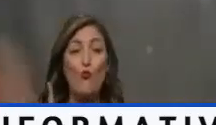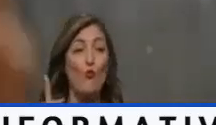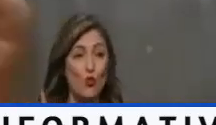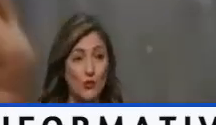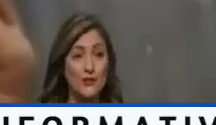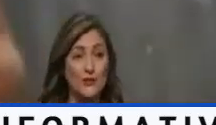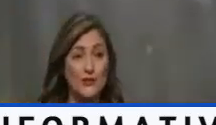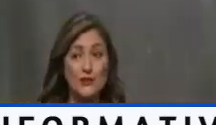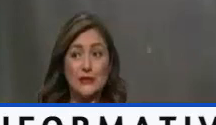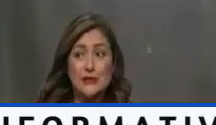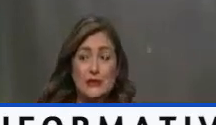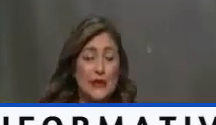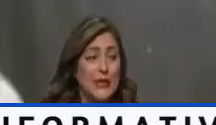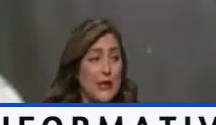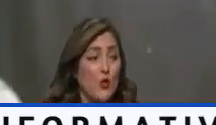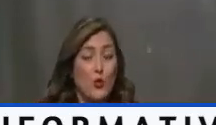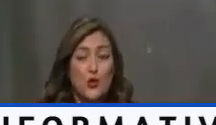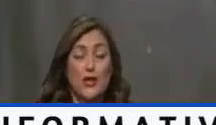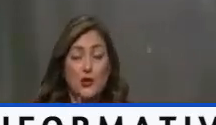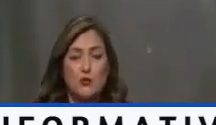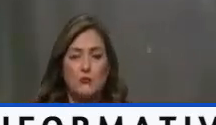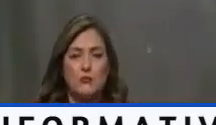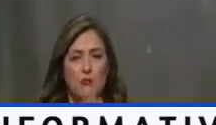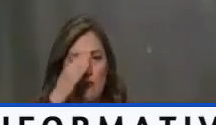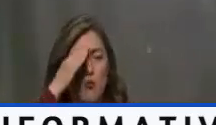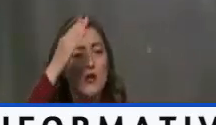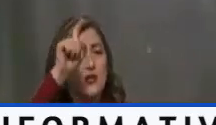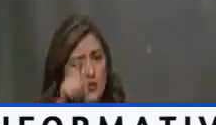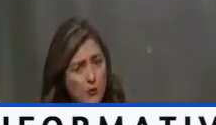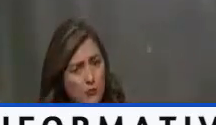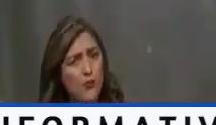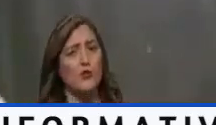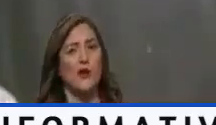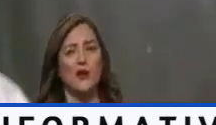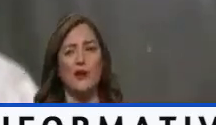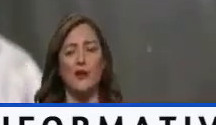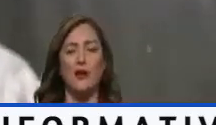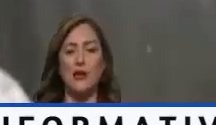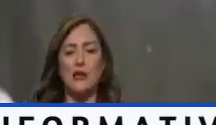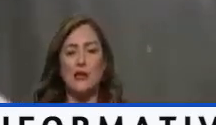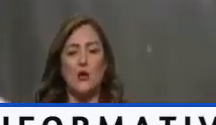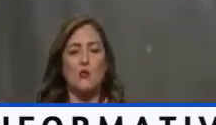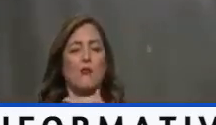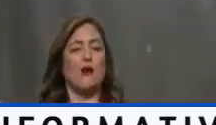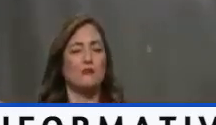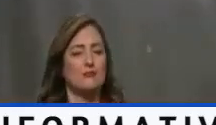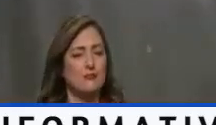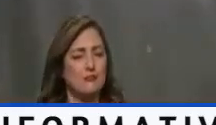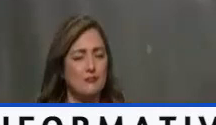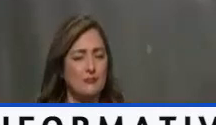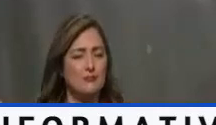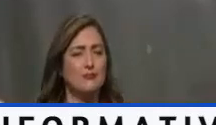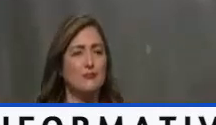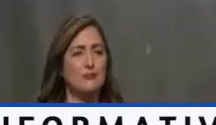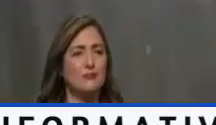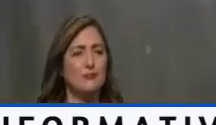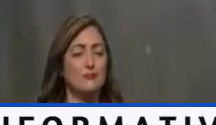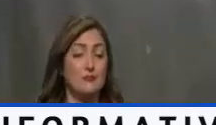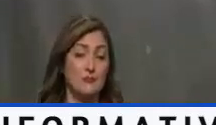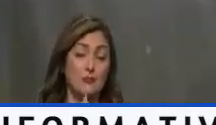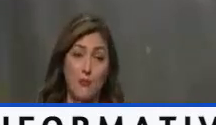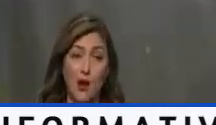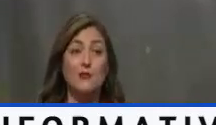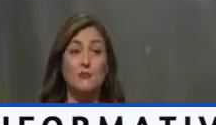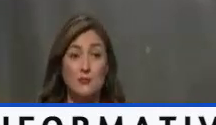que los reos están buscando. Porque esa es otra. ¿Cuál es la intención del reo? Ellos dicen que quieren paz. Bueno, pues denle paz.